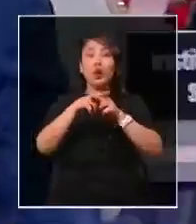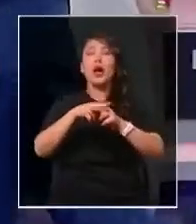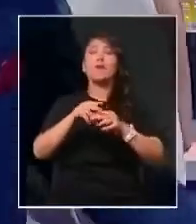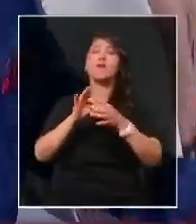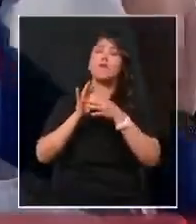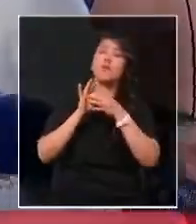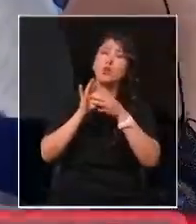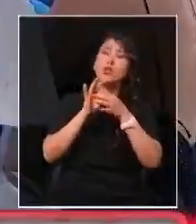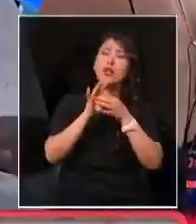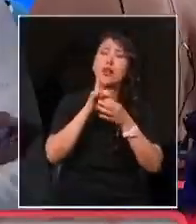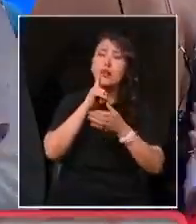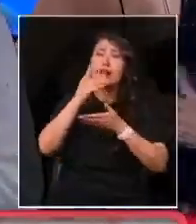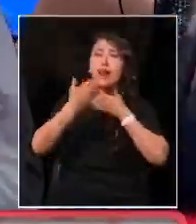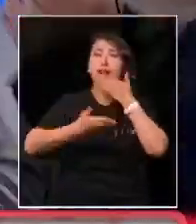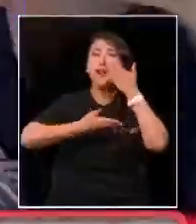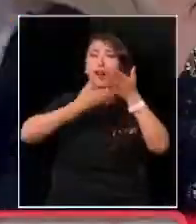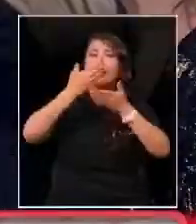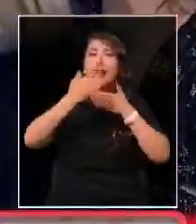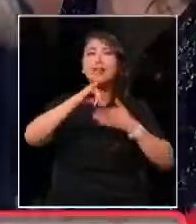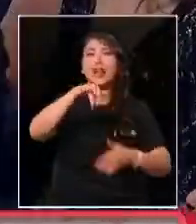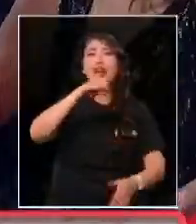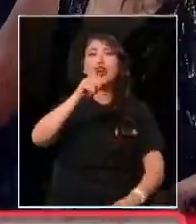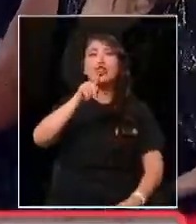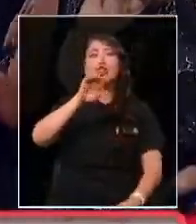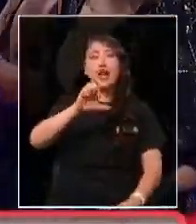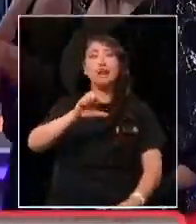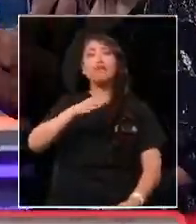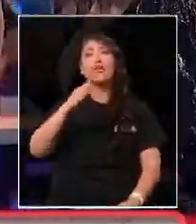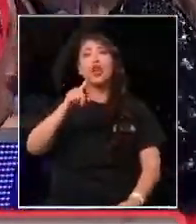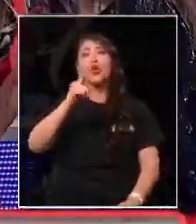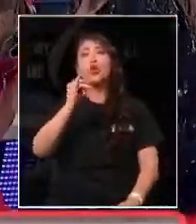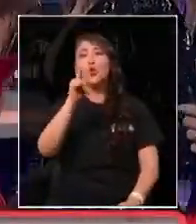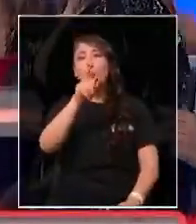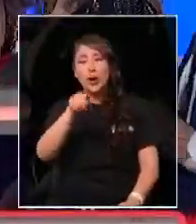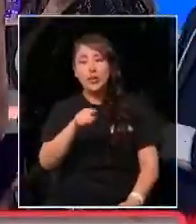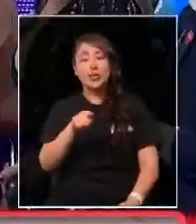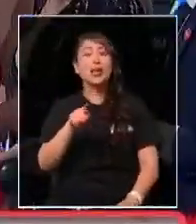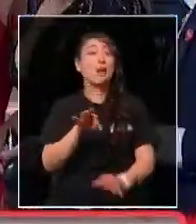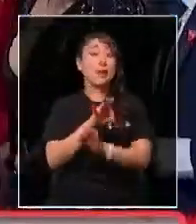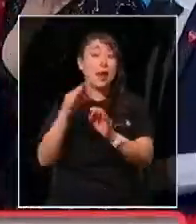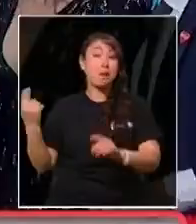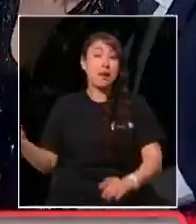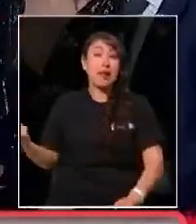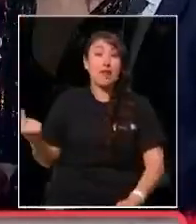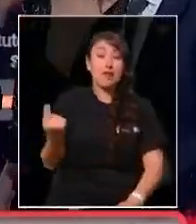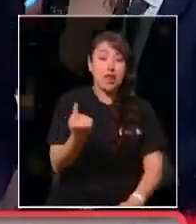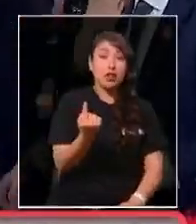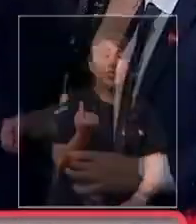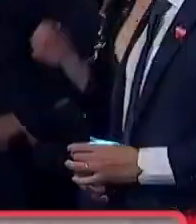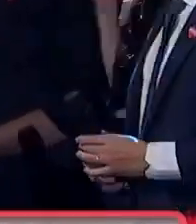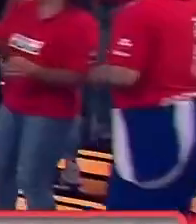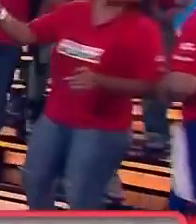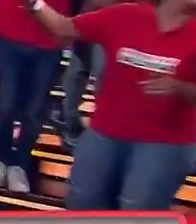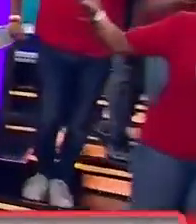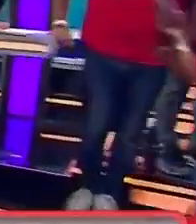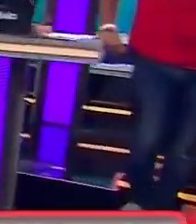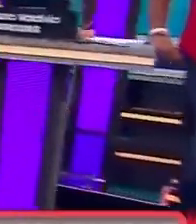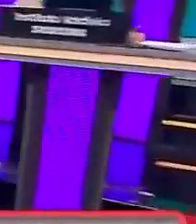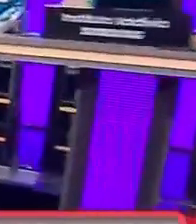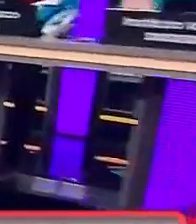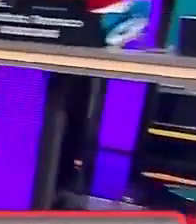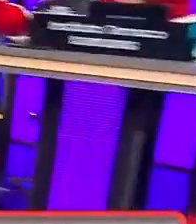agradecemos a jose luiz que vino especialmente el va a pasar aquí la tarjeta de nuestro